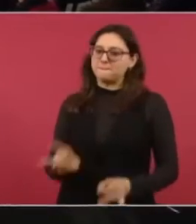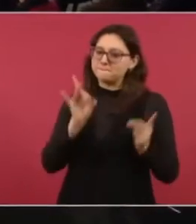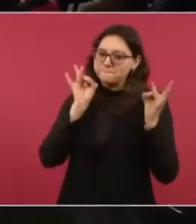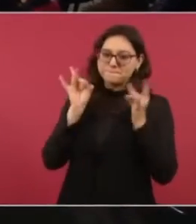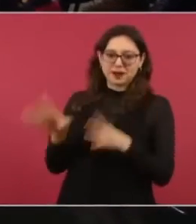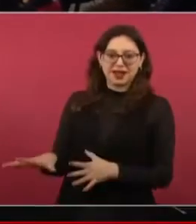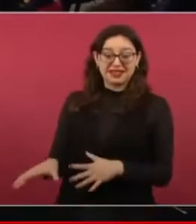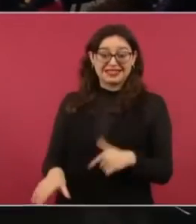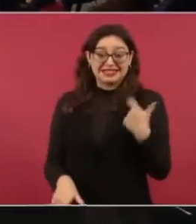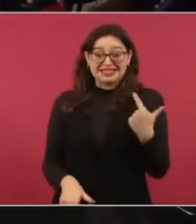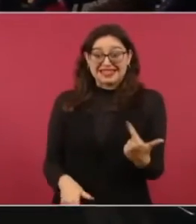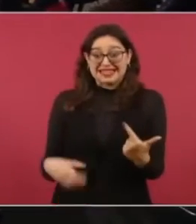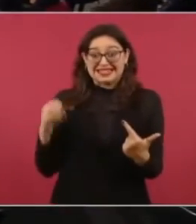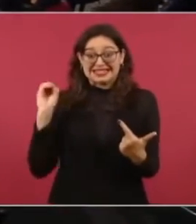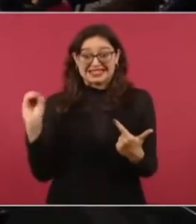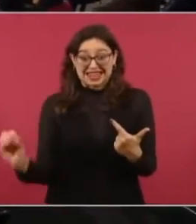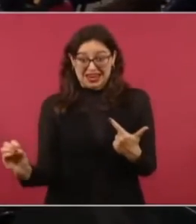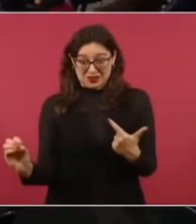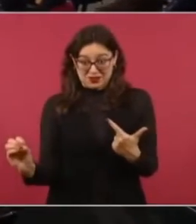7-0